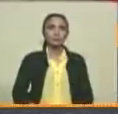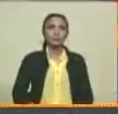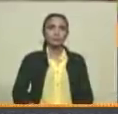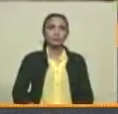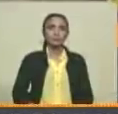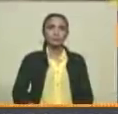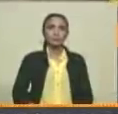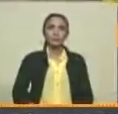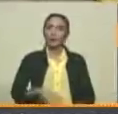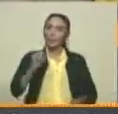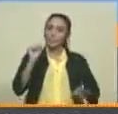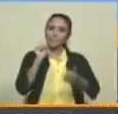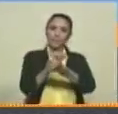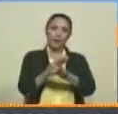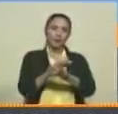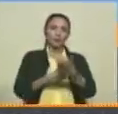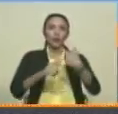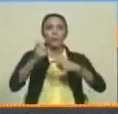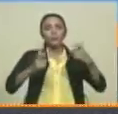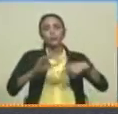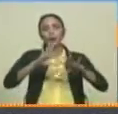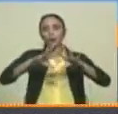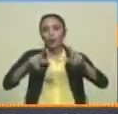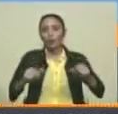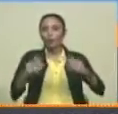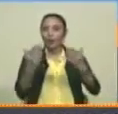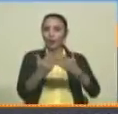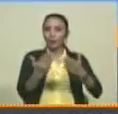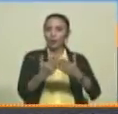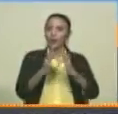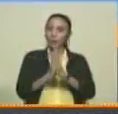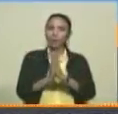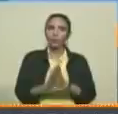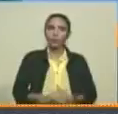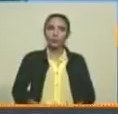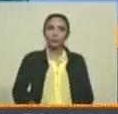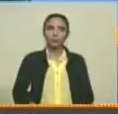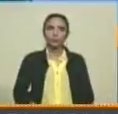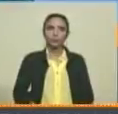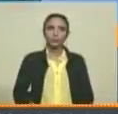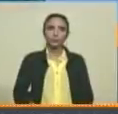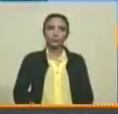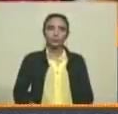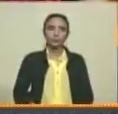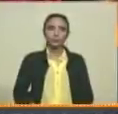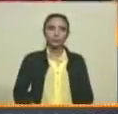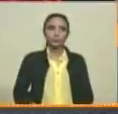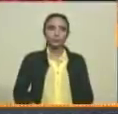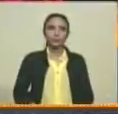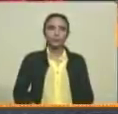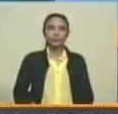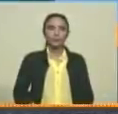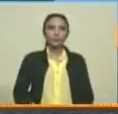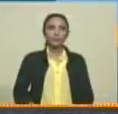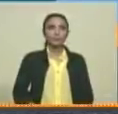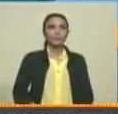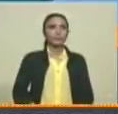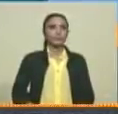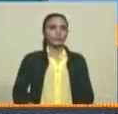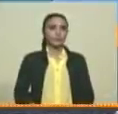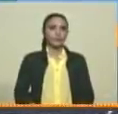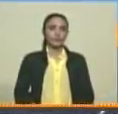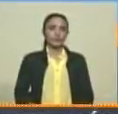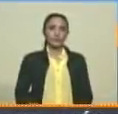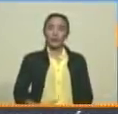tipo, pero de manera inmediata. Se lo pido al doctor Germán Escarrá, si me está escuchando. Vía fast track